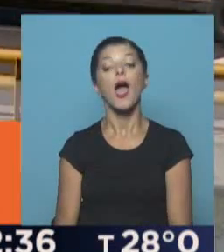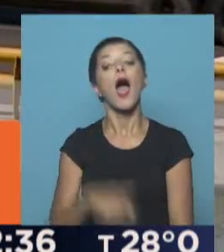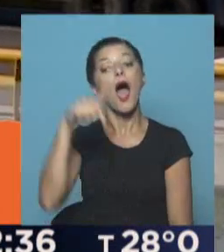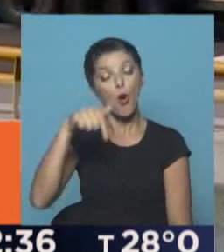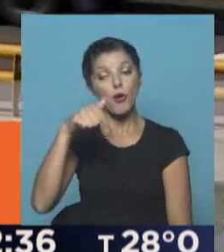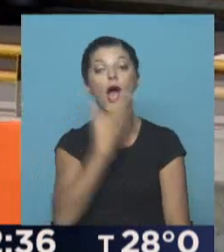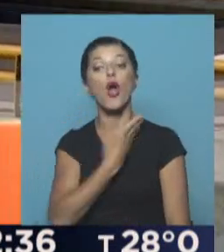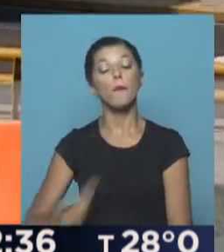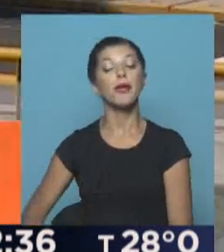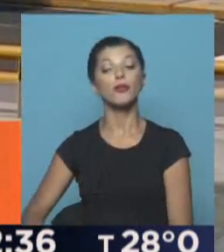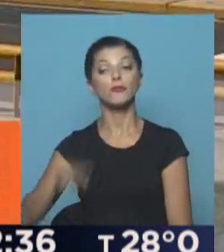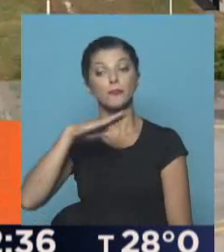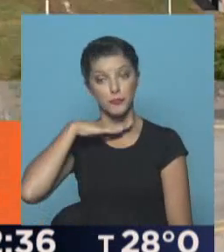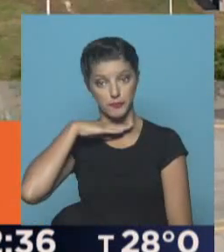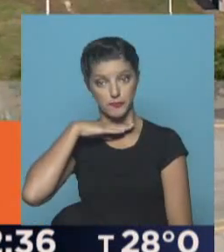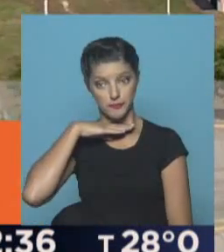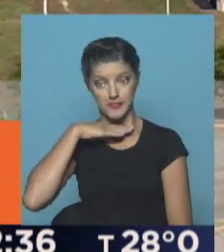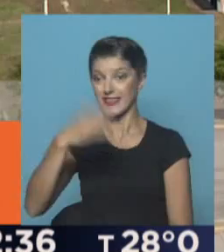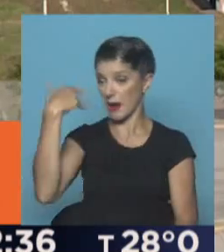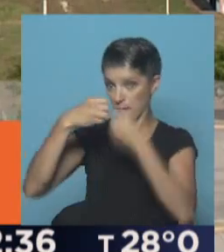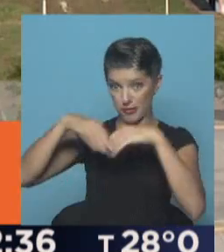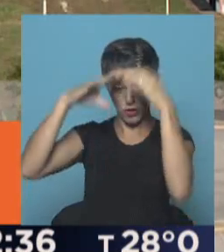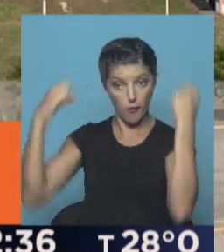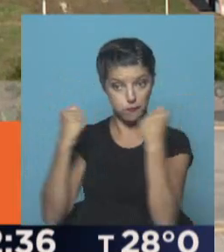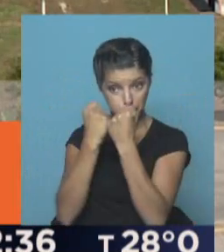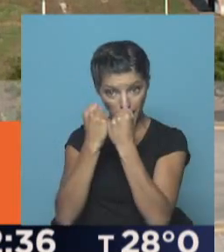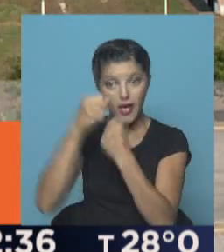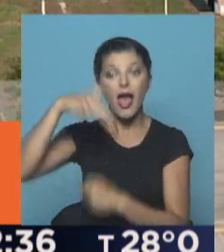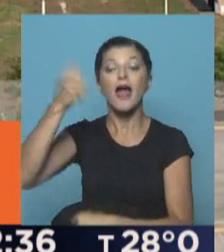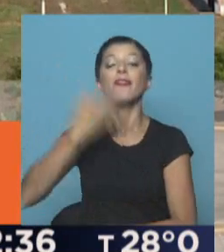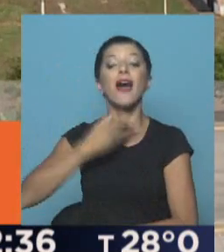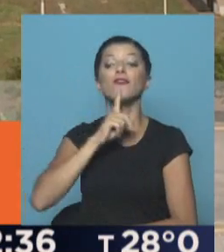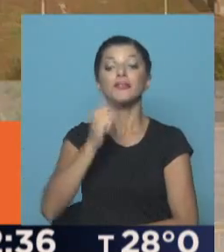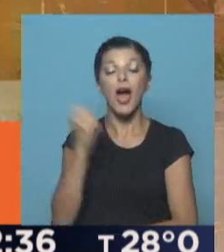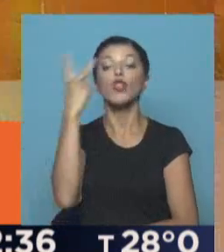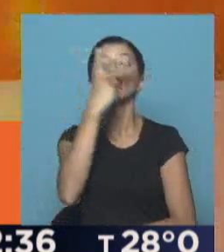Enrique Peña Nieto, desde su implementación, el NAFTA incrementó un